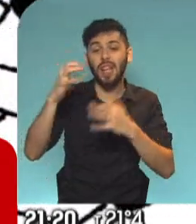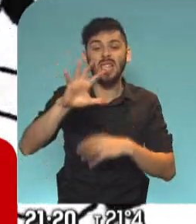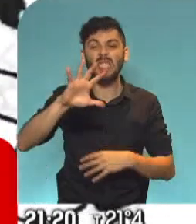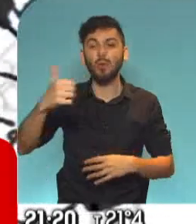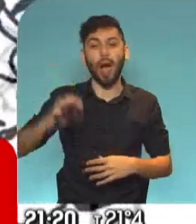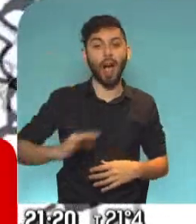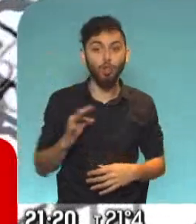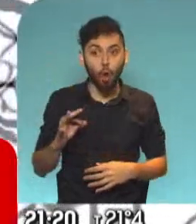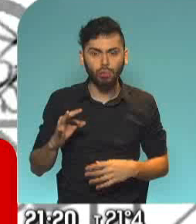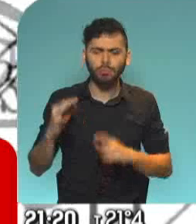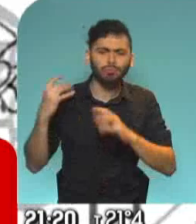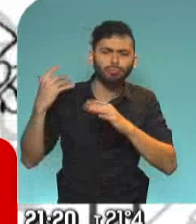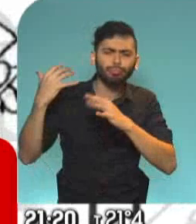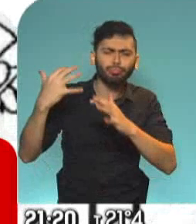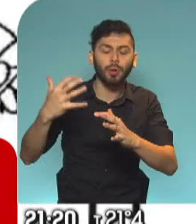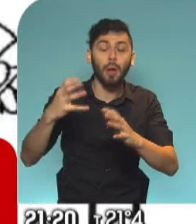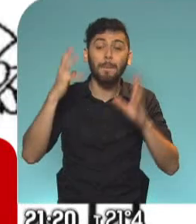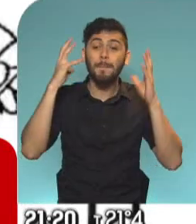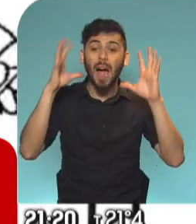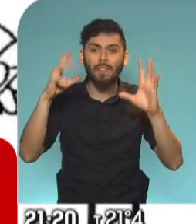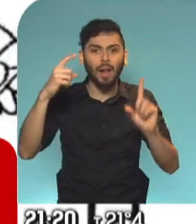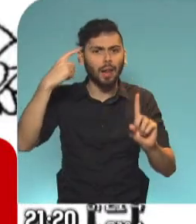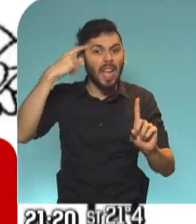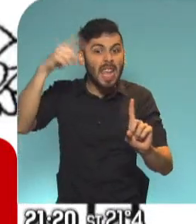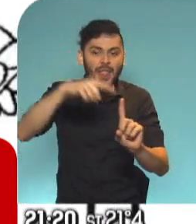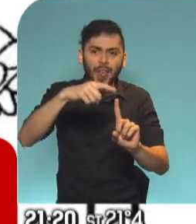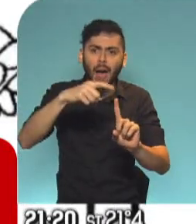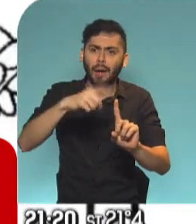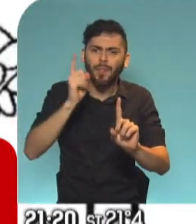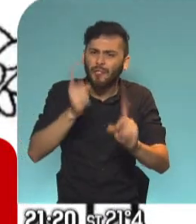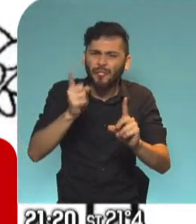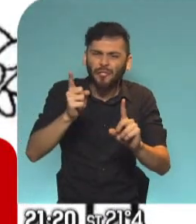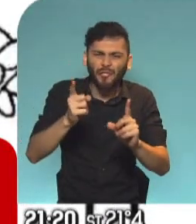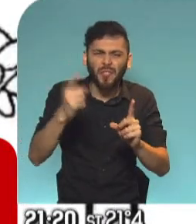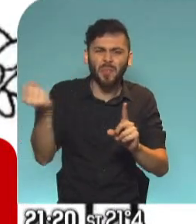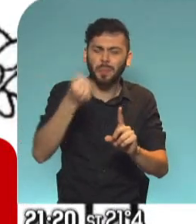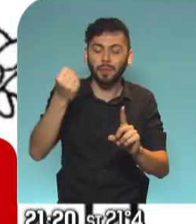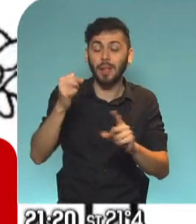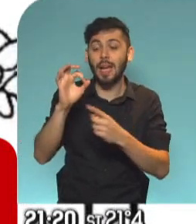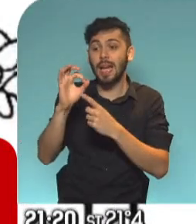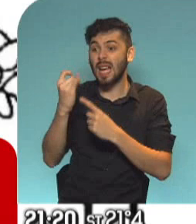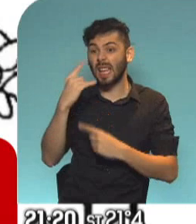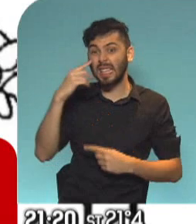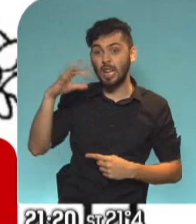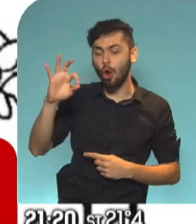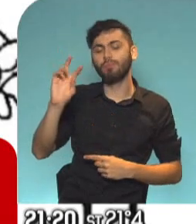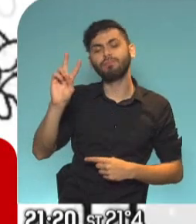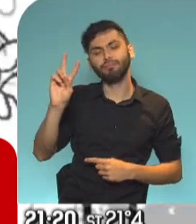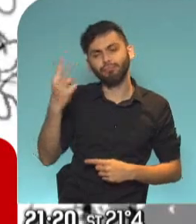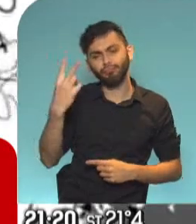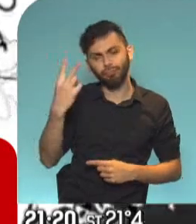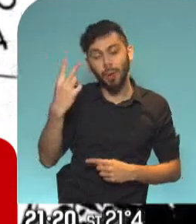y los pensamientos de Mafalda nunca perdieron su frescura. Quino se fue, pero dejó un gran